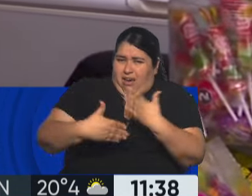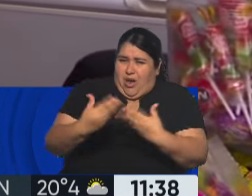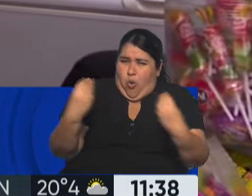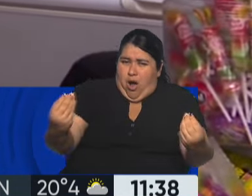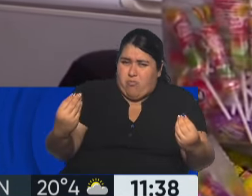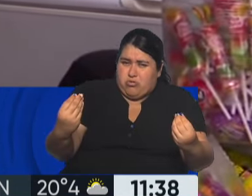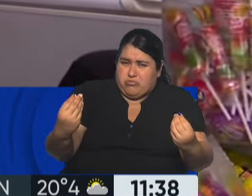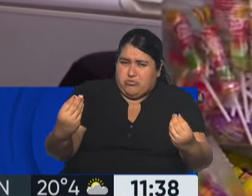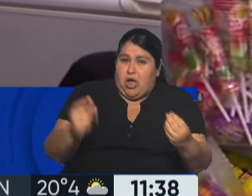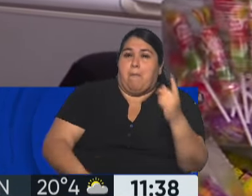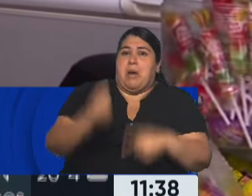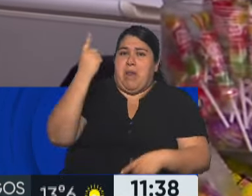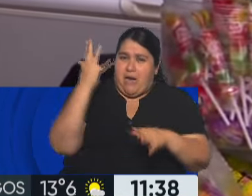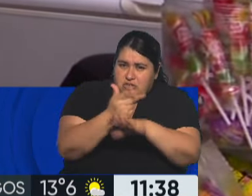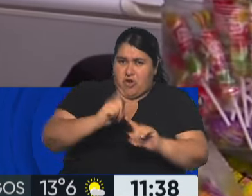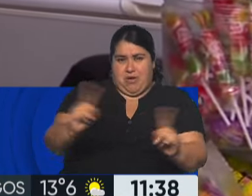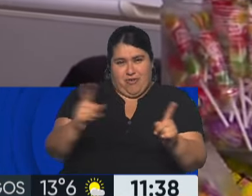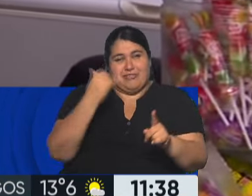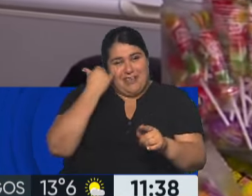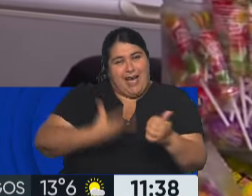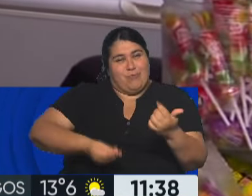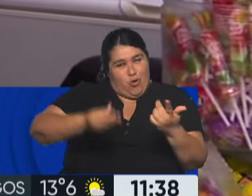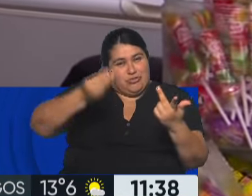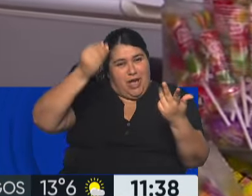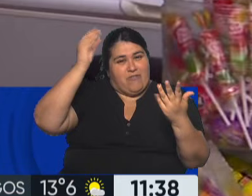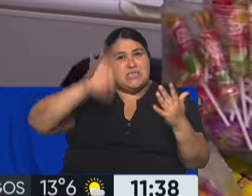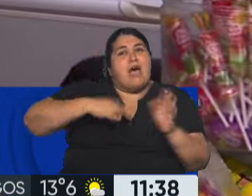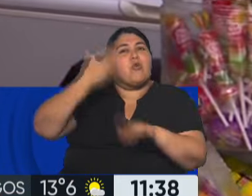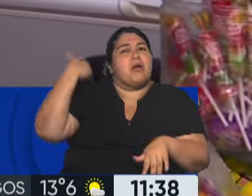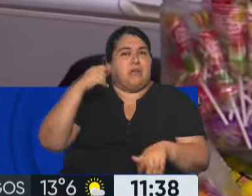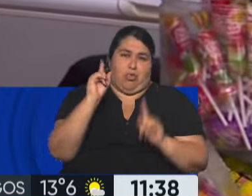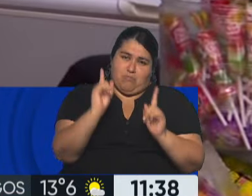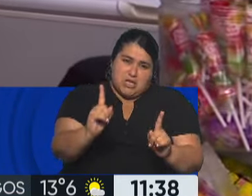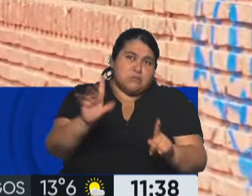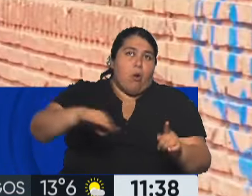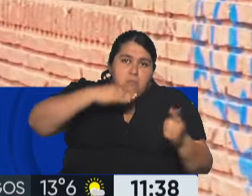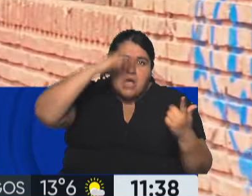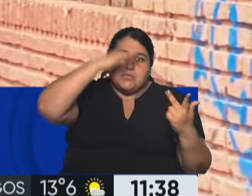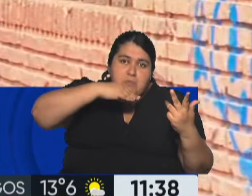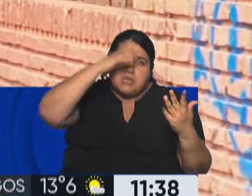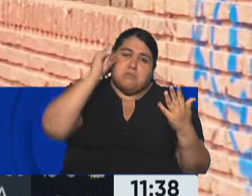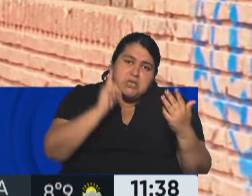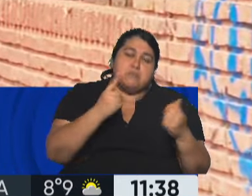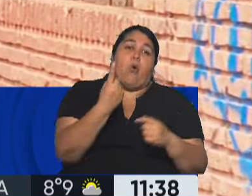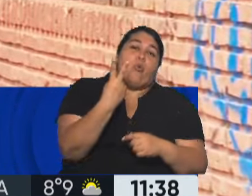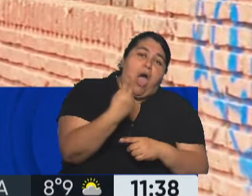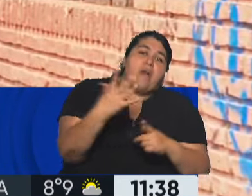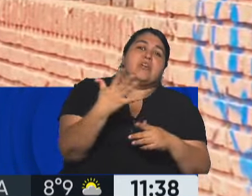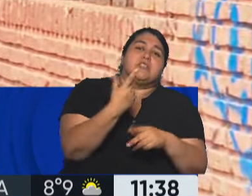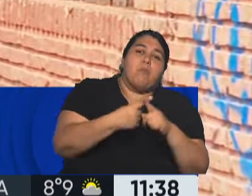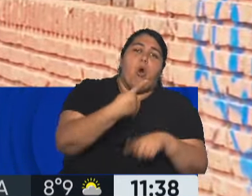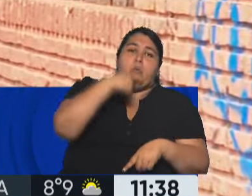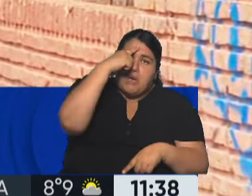saben no es la primera vez ya del año pasado que viene así todos los meses los mismos una o dos veces por al